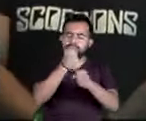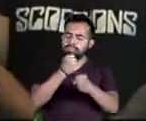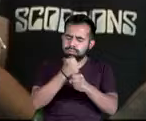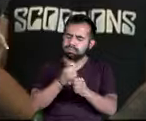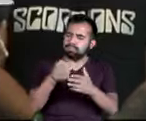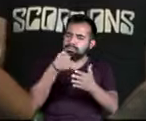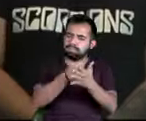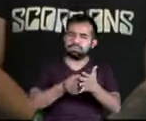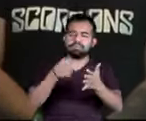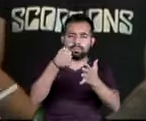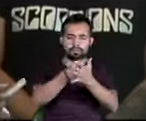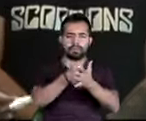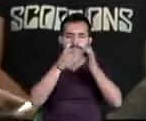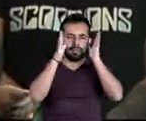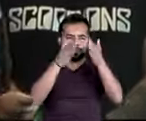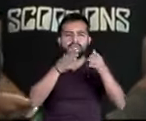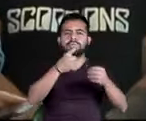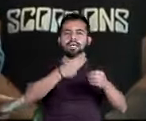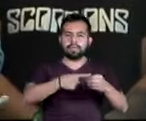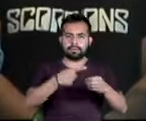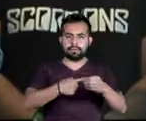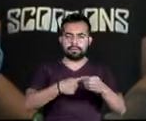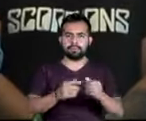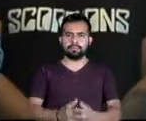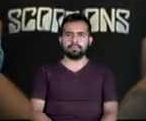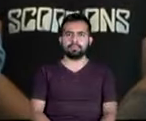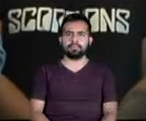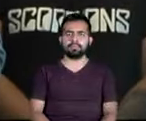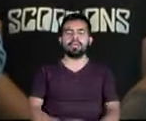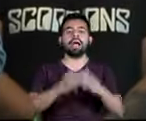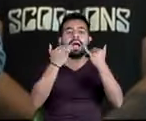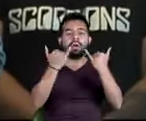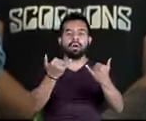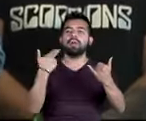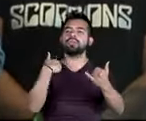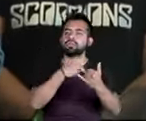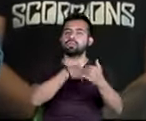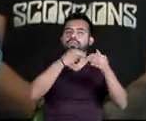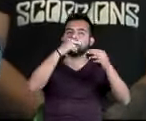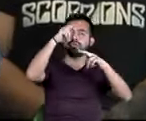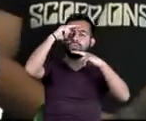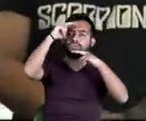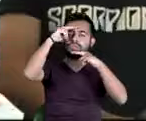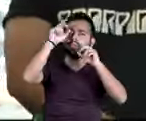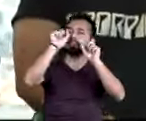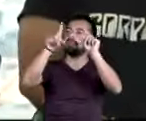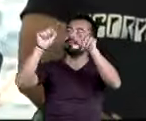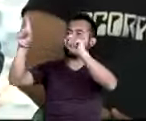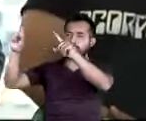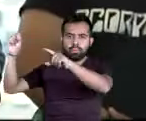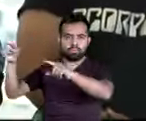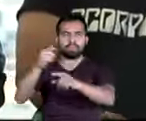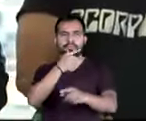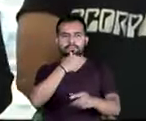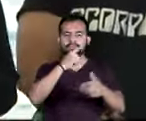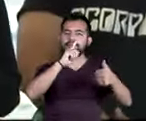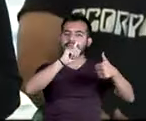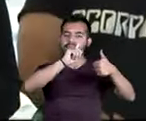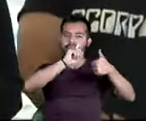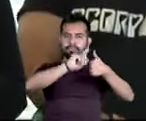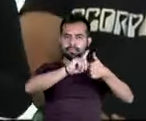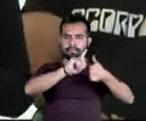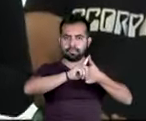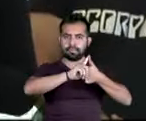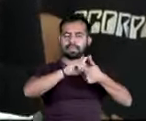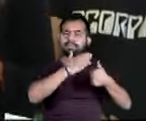denodadamente por Quito. A continuación vamos a atender 5 preguntas de los medios de comunicación. En primer lugar, Carla Delgado de Cuevisa.